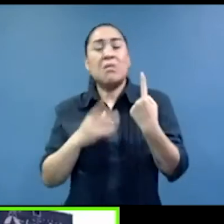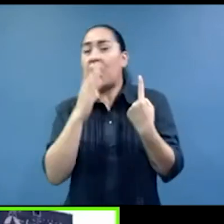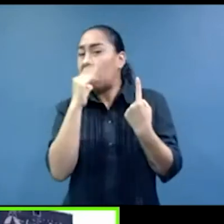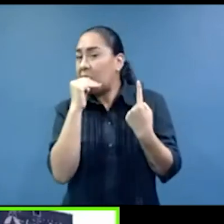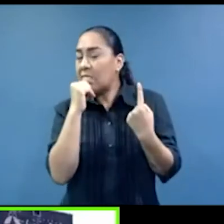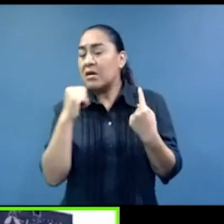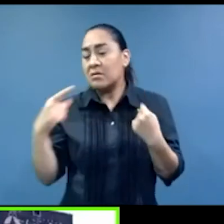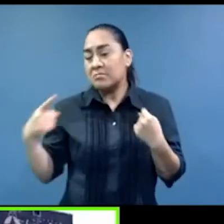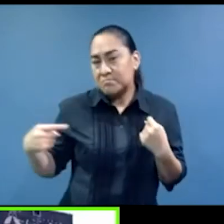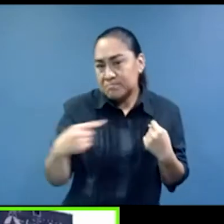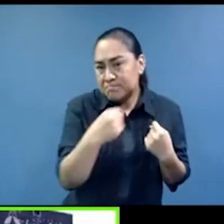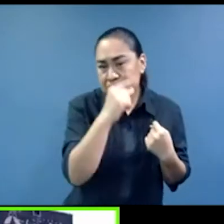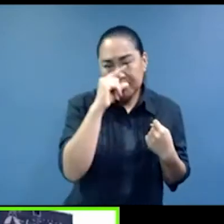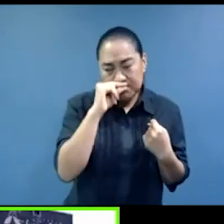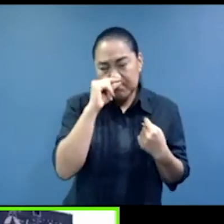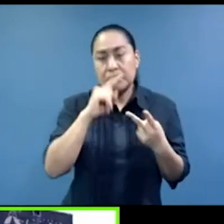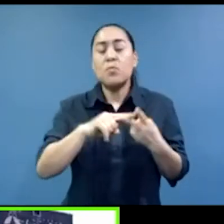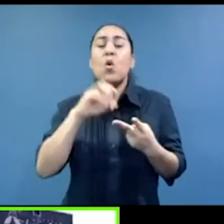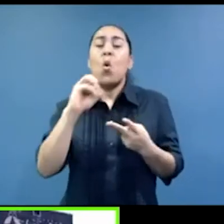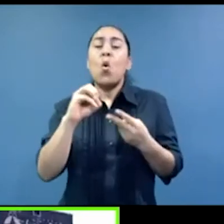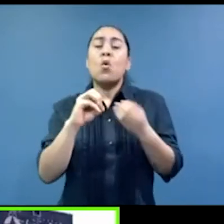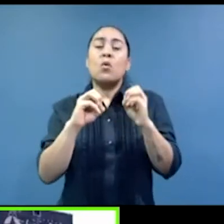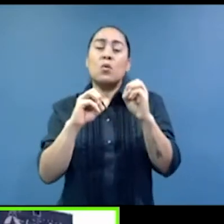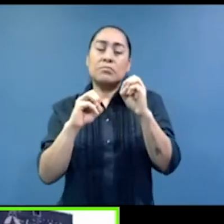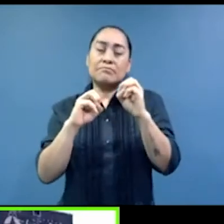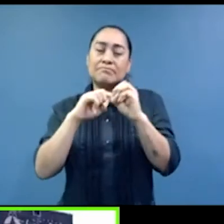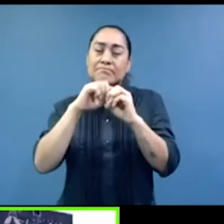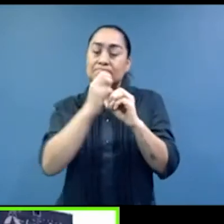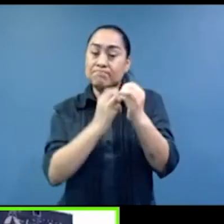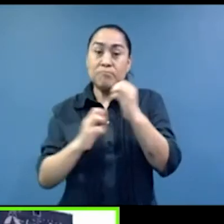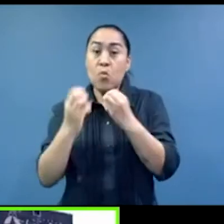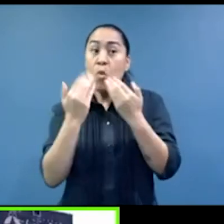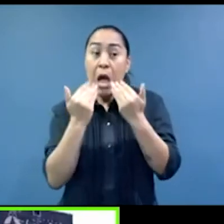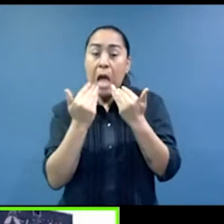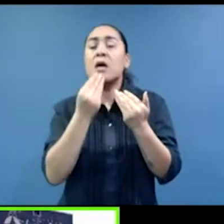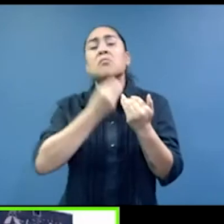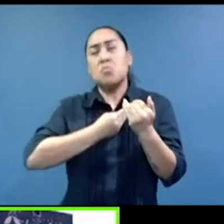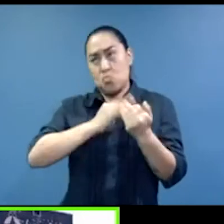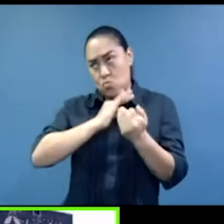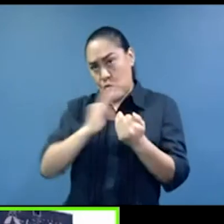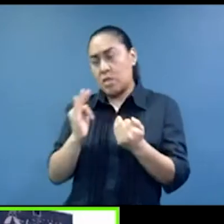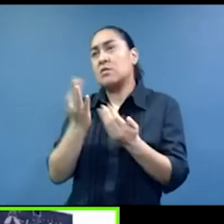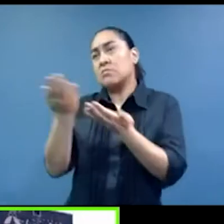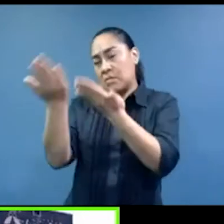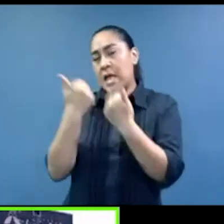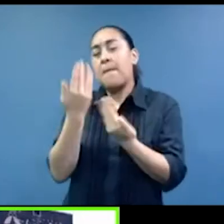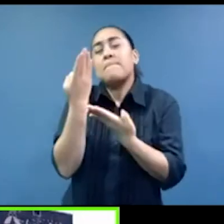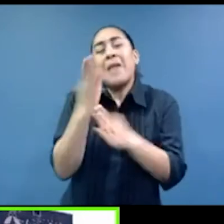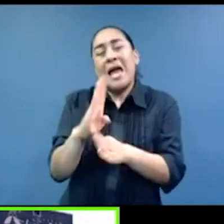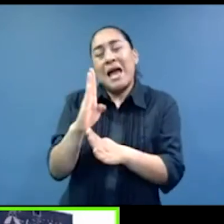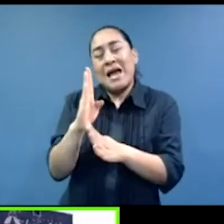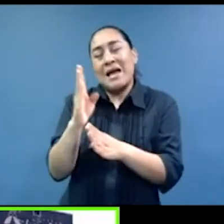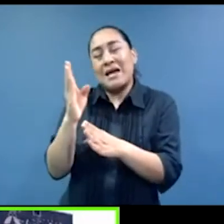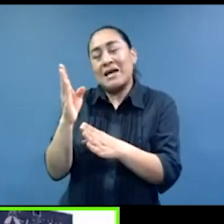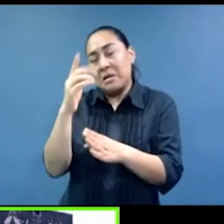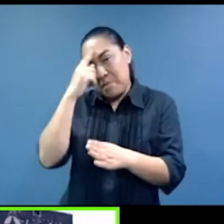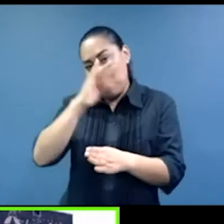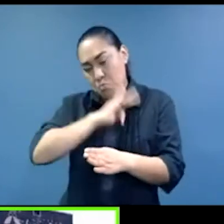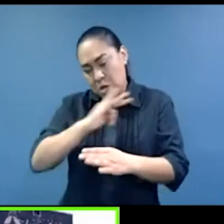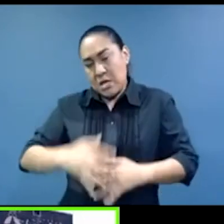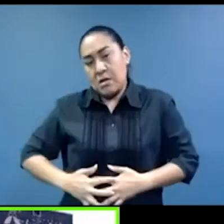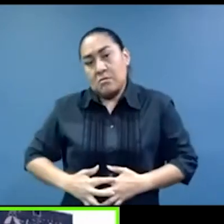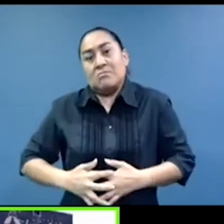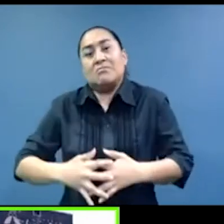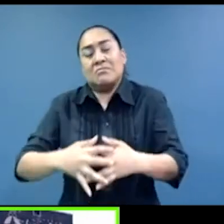espermas, accedan a bancos y puedan tener reproducción y esta voluntad